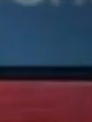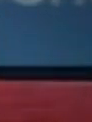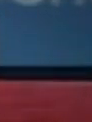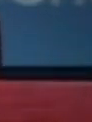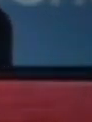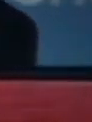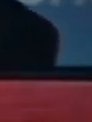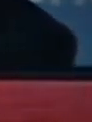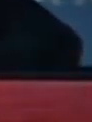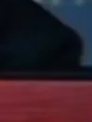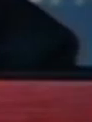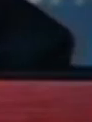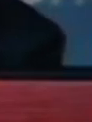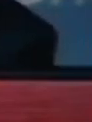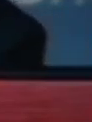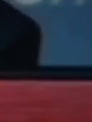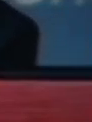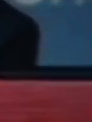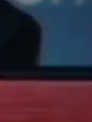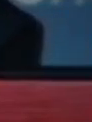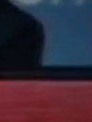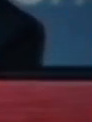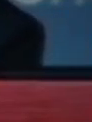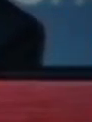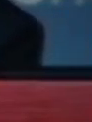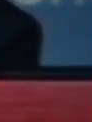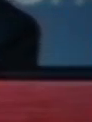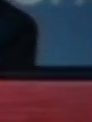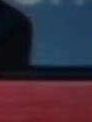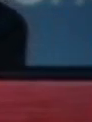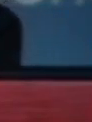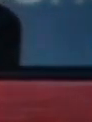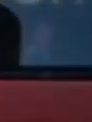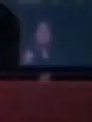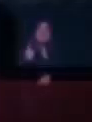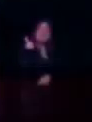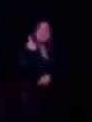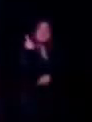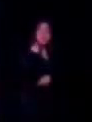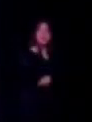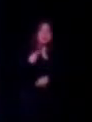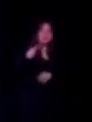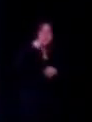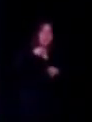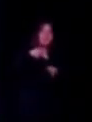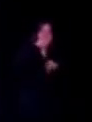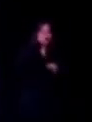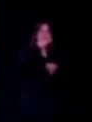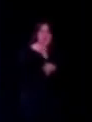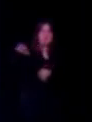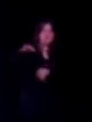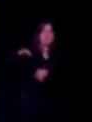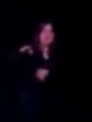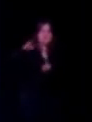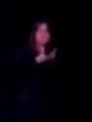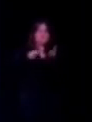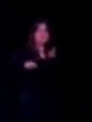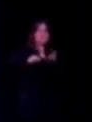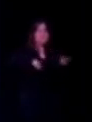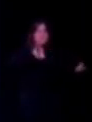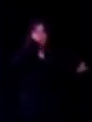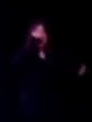habilidades poniéndole fichitas de habilidades sociales a un niño solito en la clase para que aprenda a tener habilidades sociales. No tiene